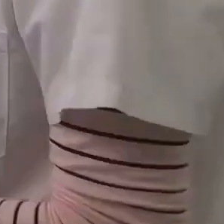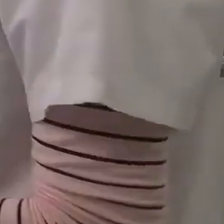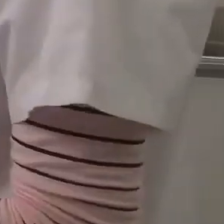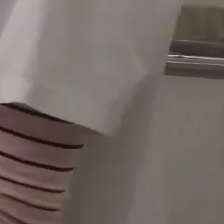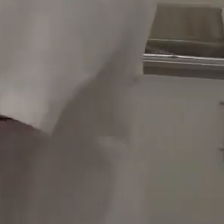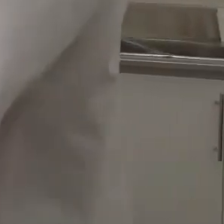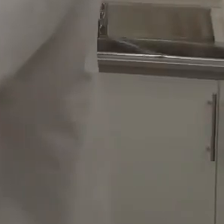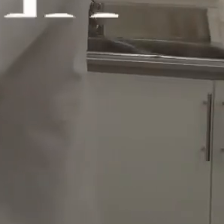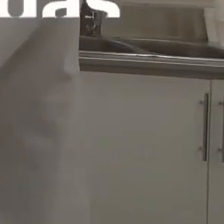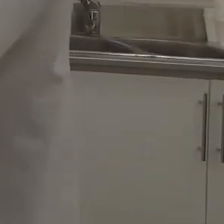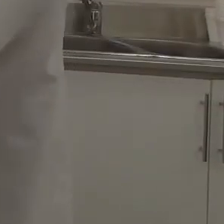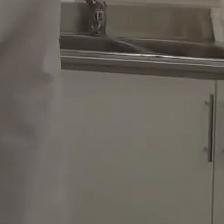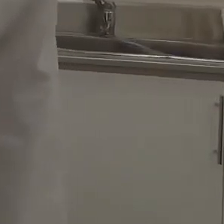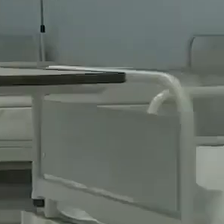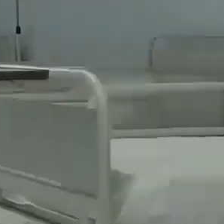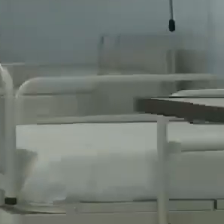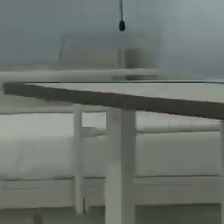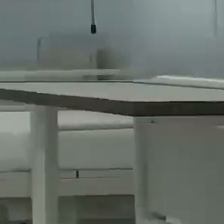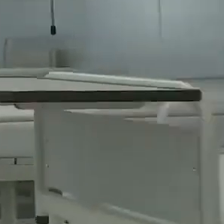¡Gracias!